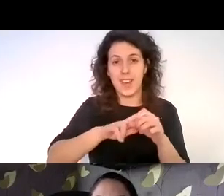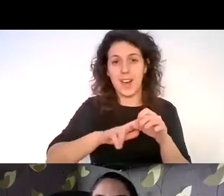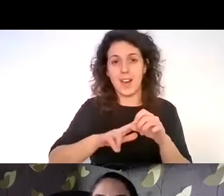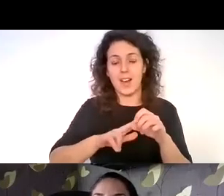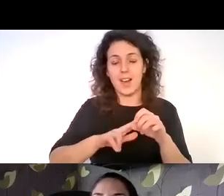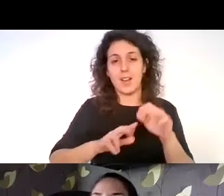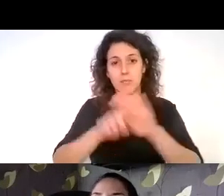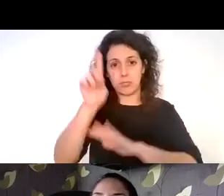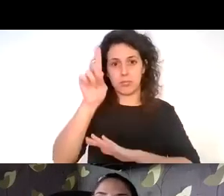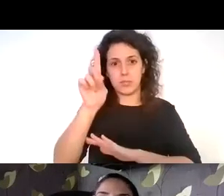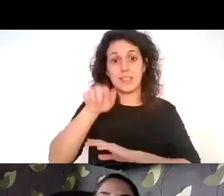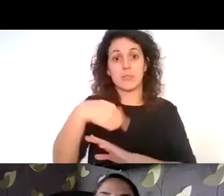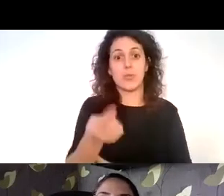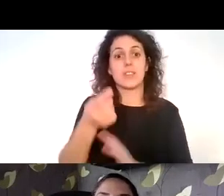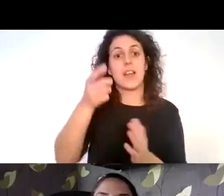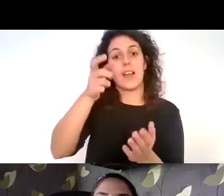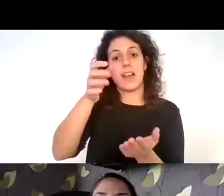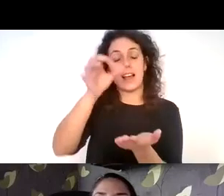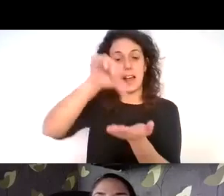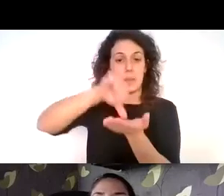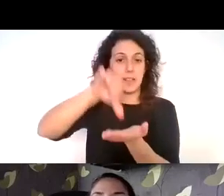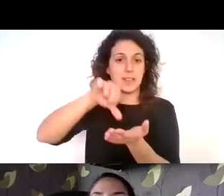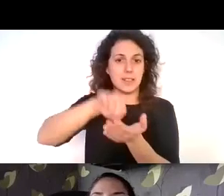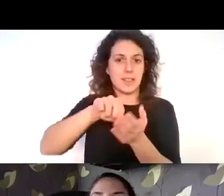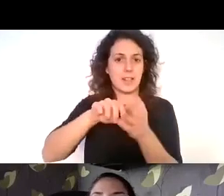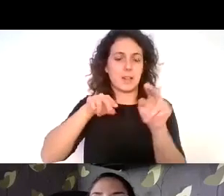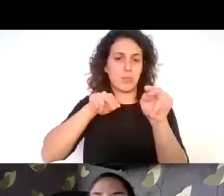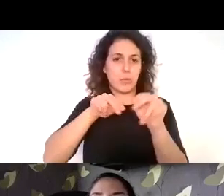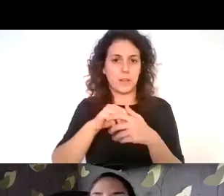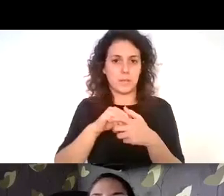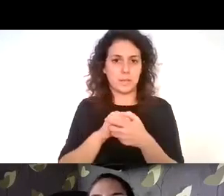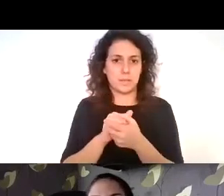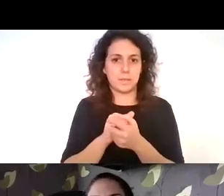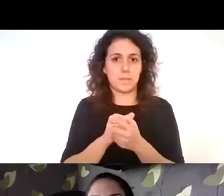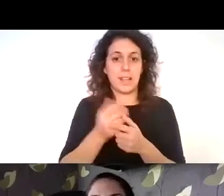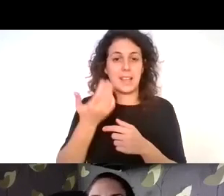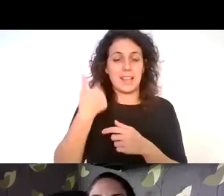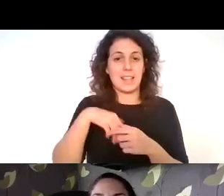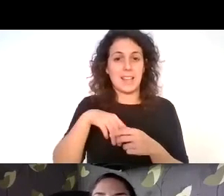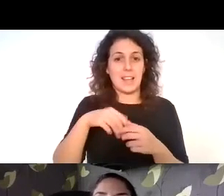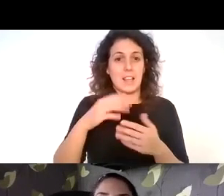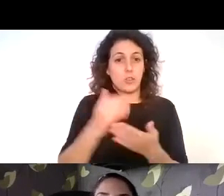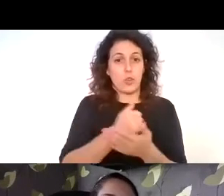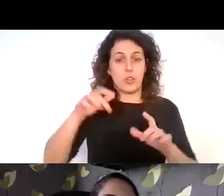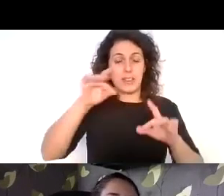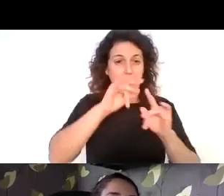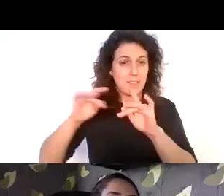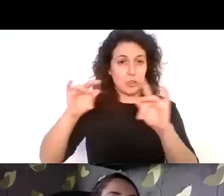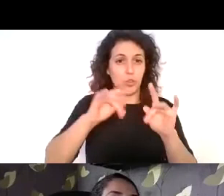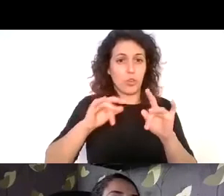de la República y en donde se encuentra la elevación más alta de todo el territorio panameño, que es el volcán